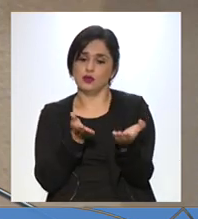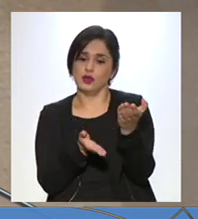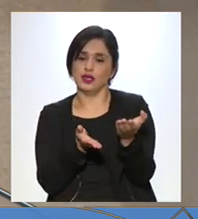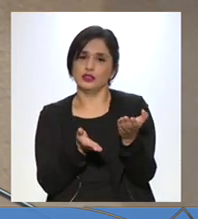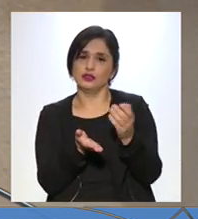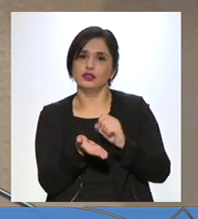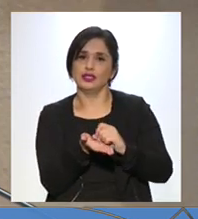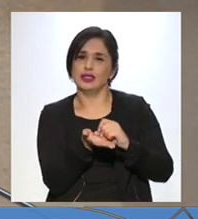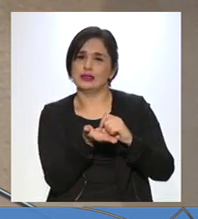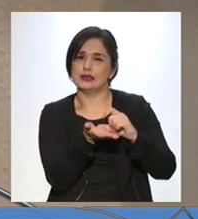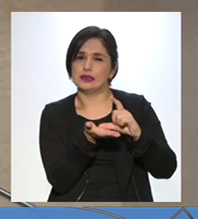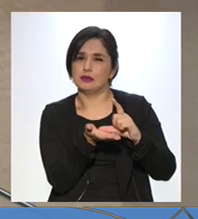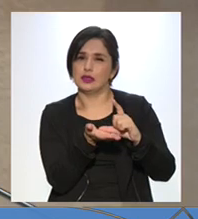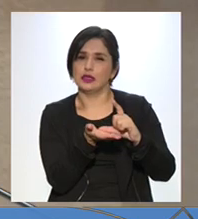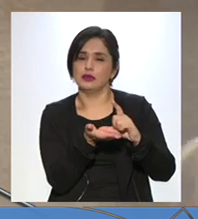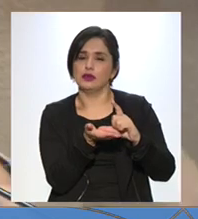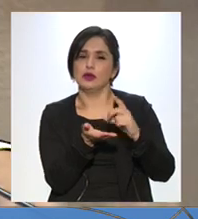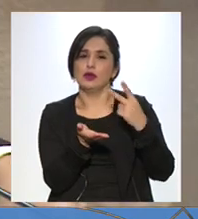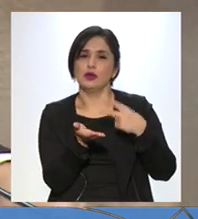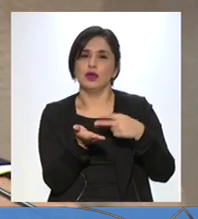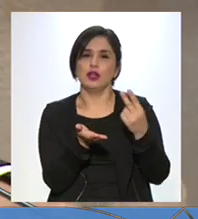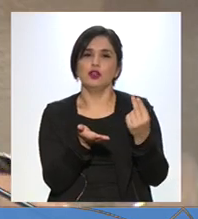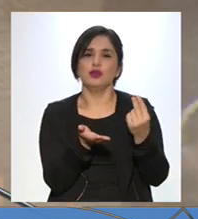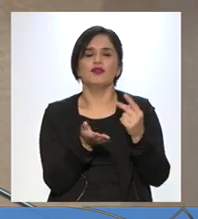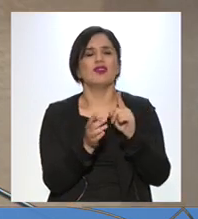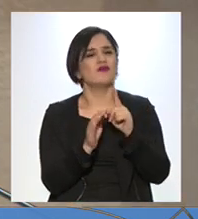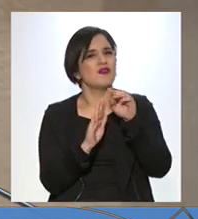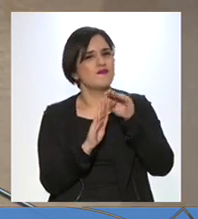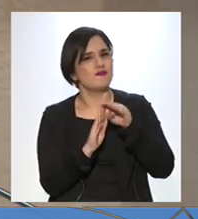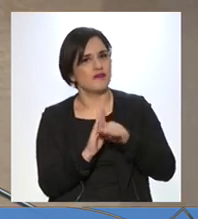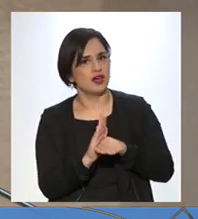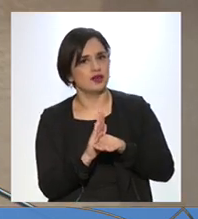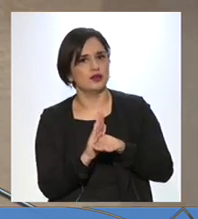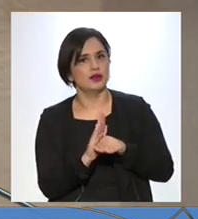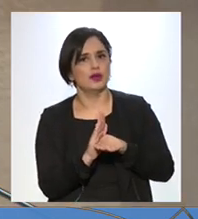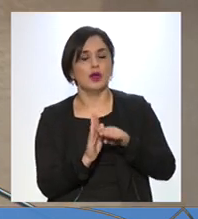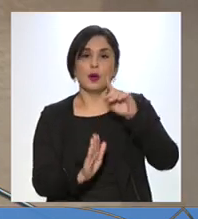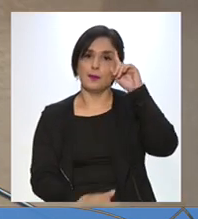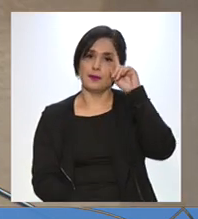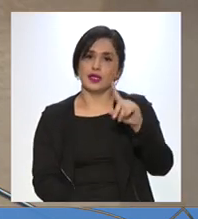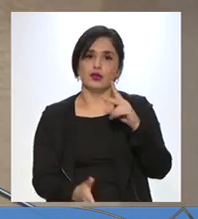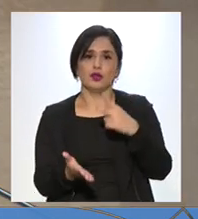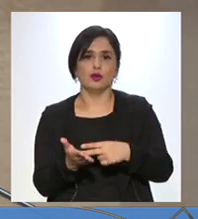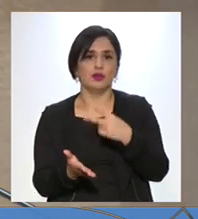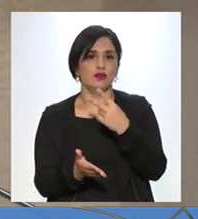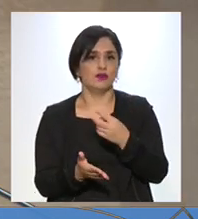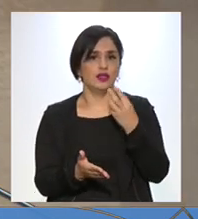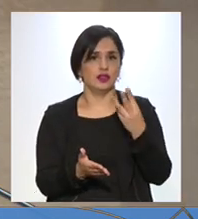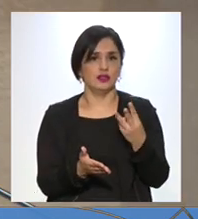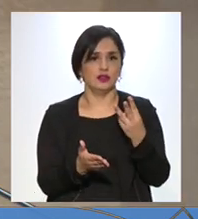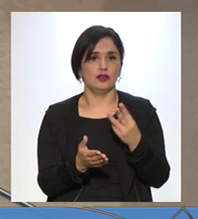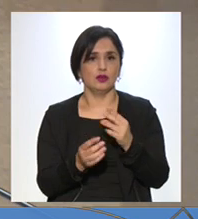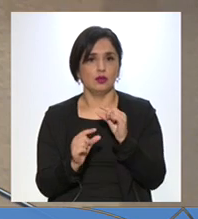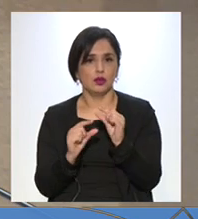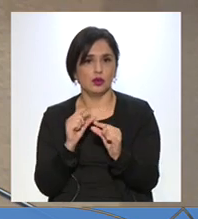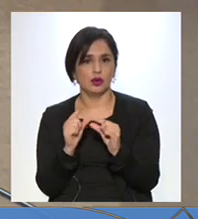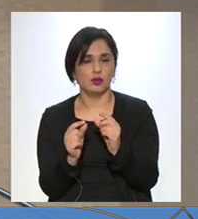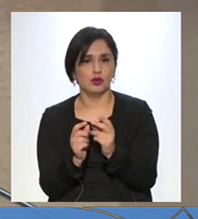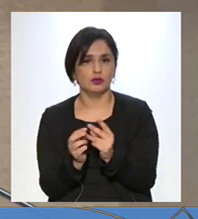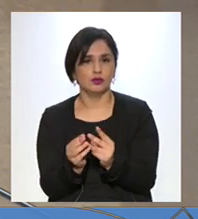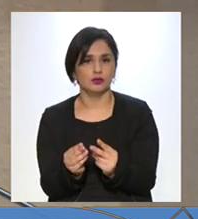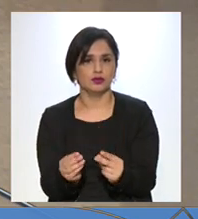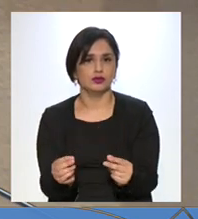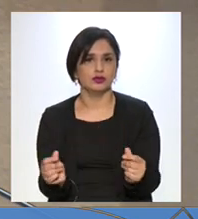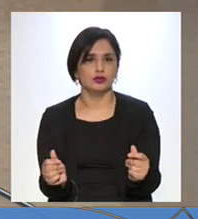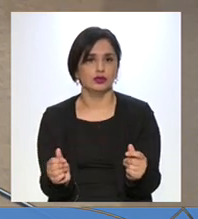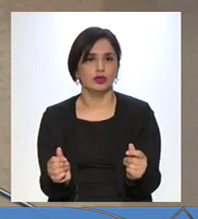de crecimiento estimado para 2022 que es más bajo. Hacia 2023, La paulatina desaparición de los efectos de la política